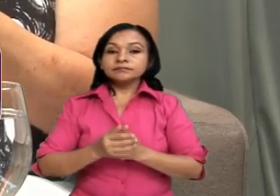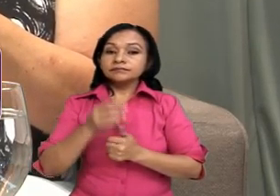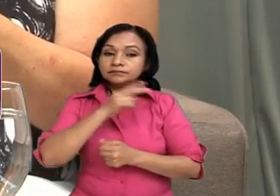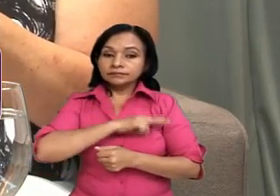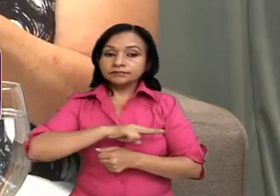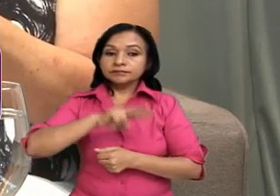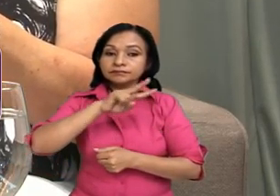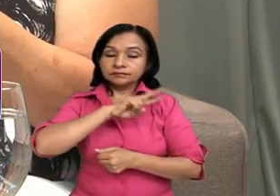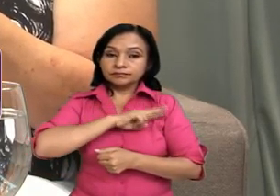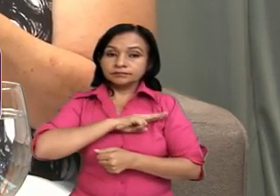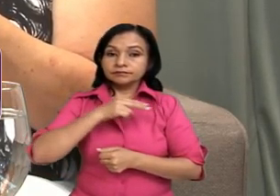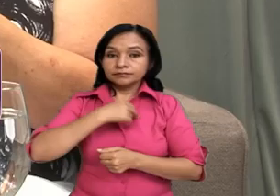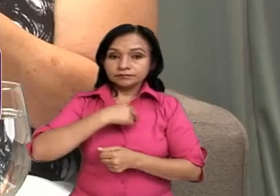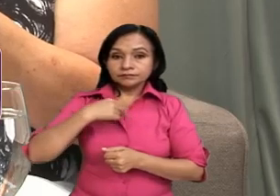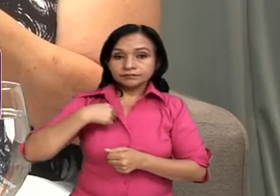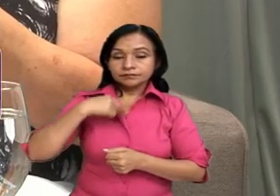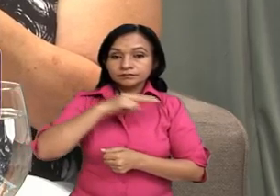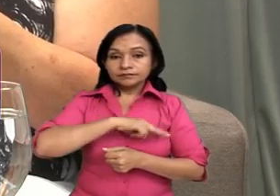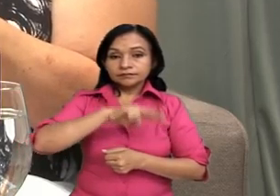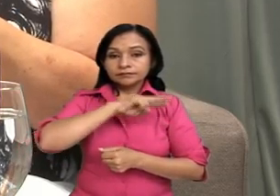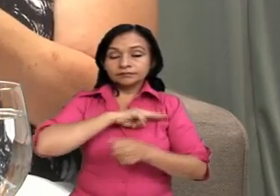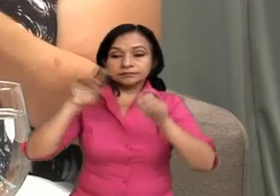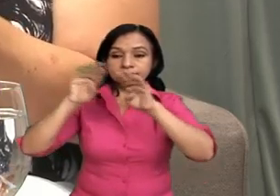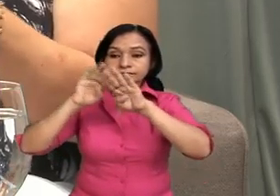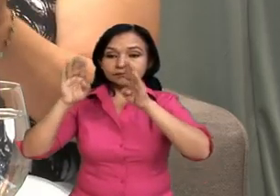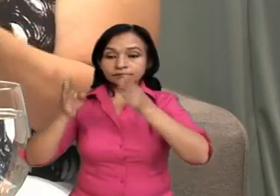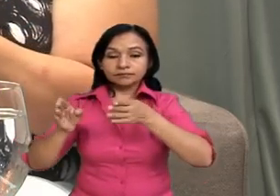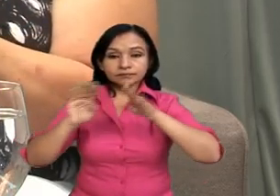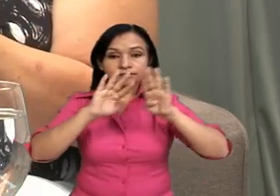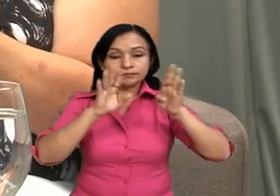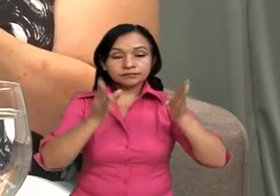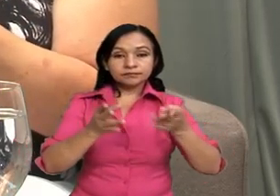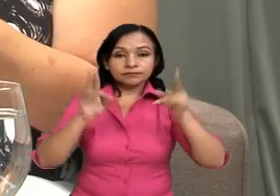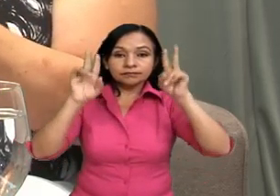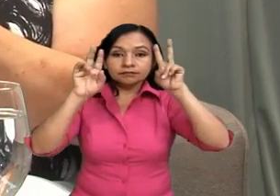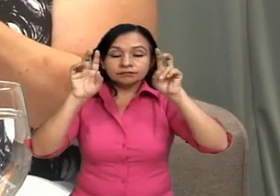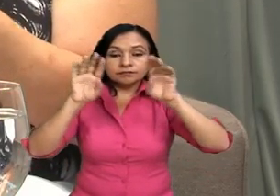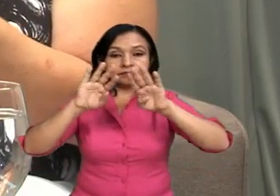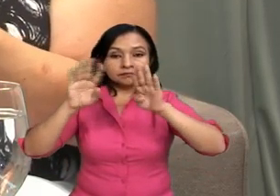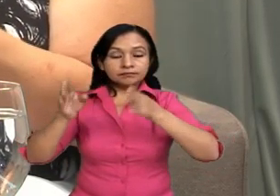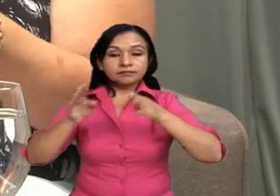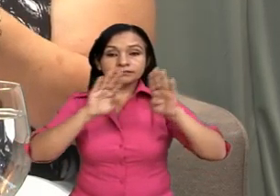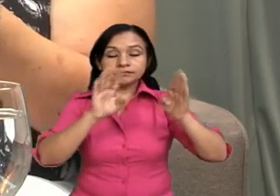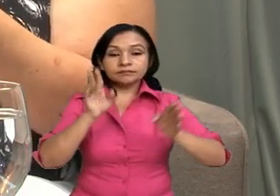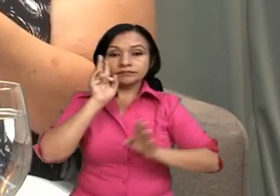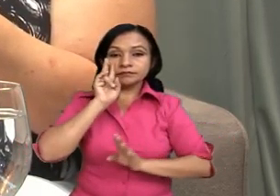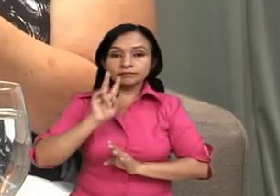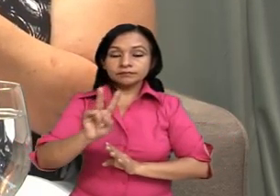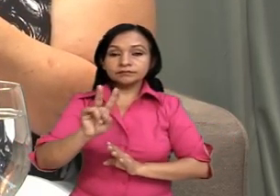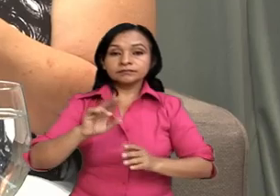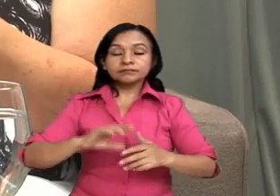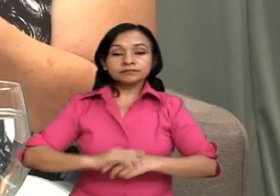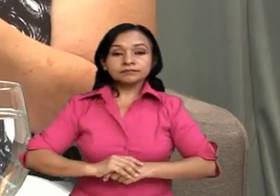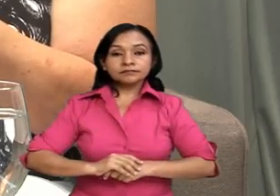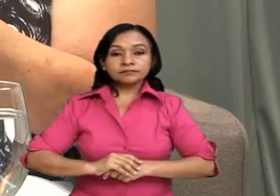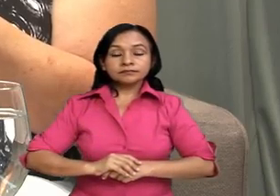valores que nosotras las mujeres, nosotros digamos en el marco general debemos de ir valorando, es